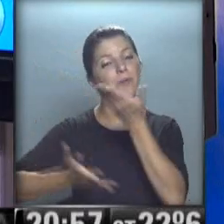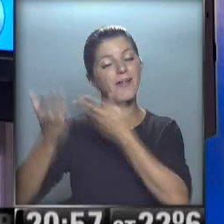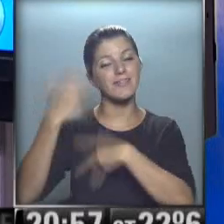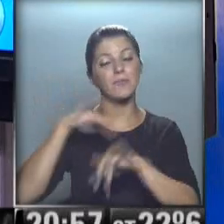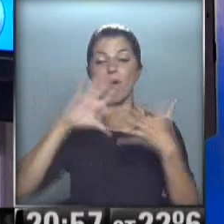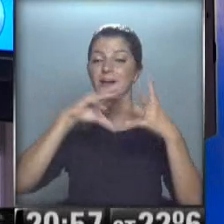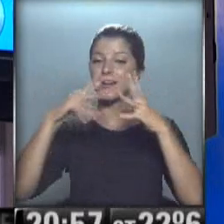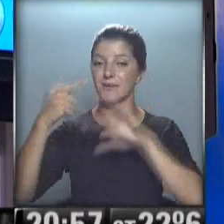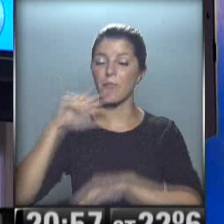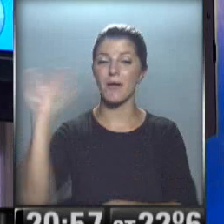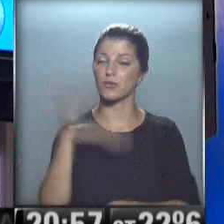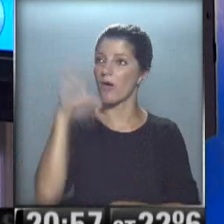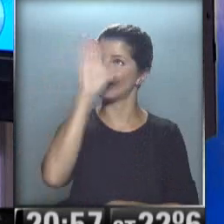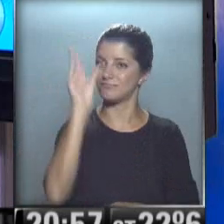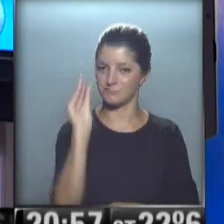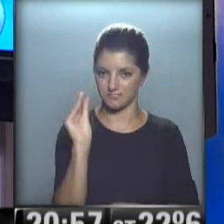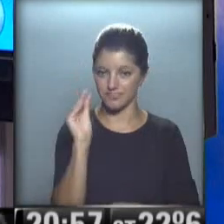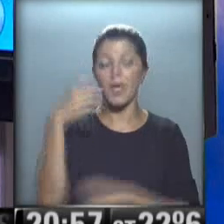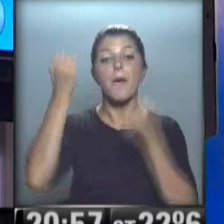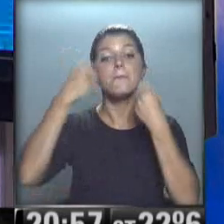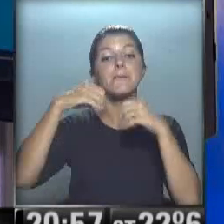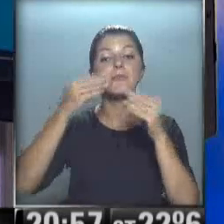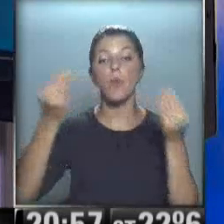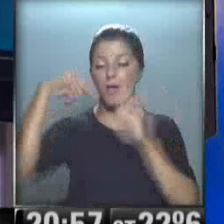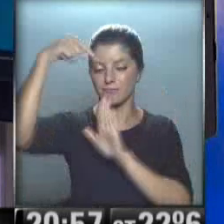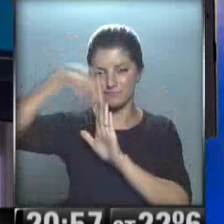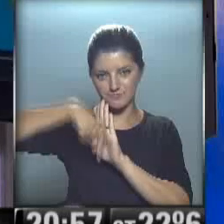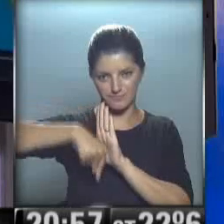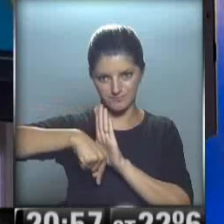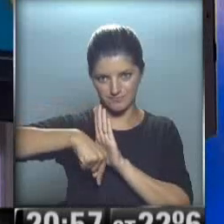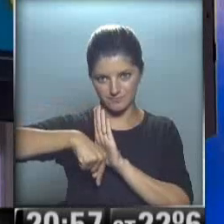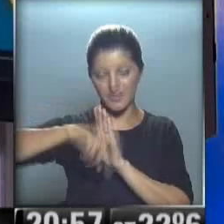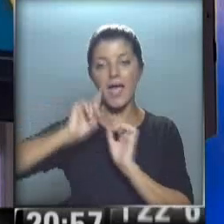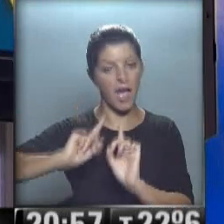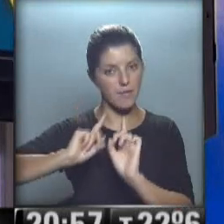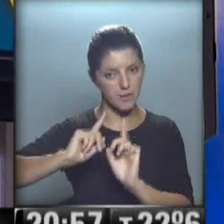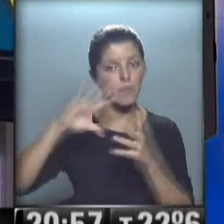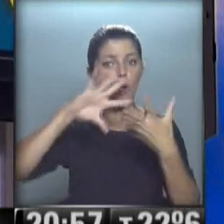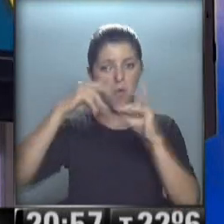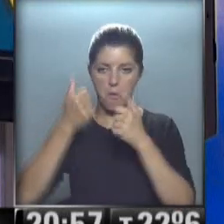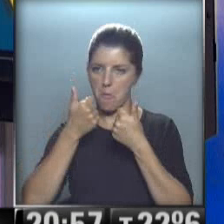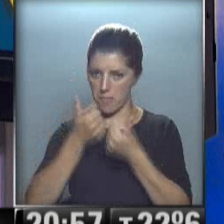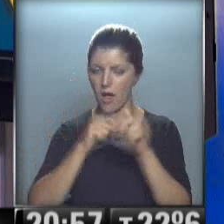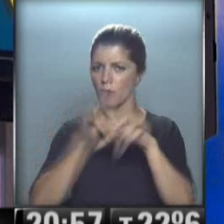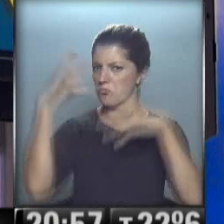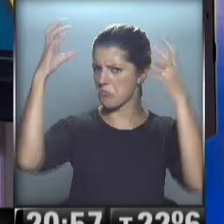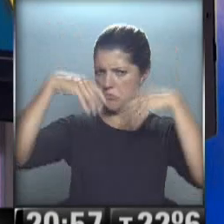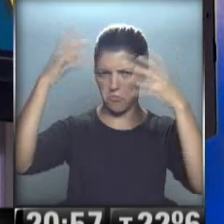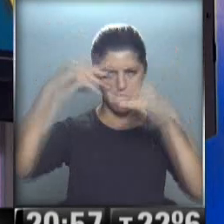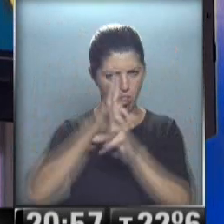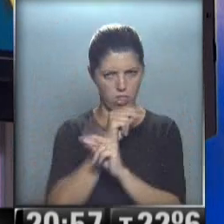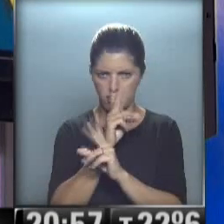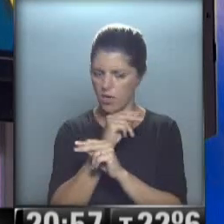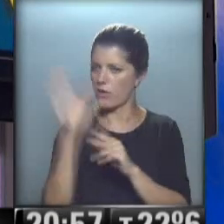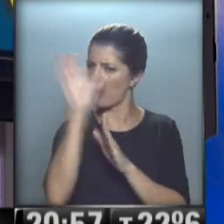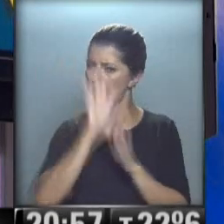pronóstico para todo el país. Vamos a comenzar por el sector sur, donde predomina el buen tiempo. No se esperan precipitaciones en casi toda